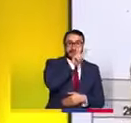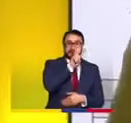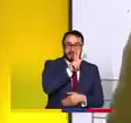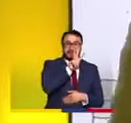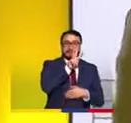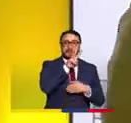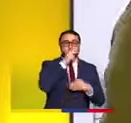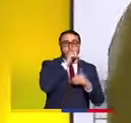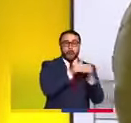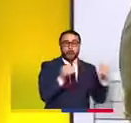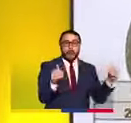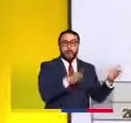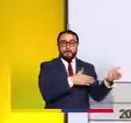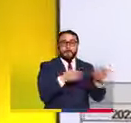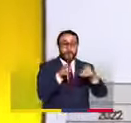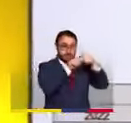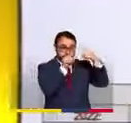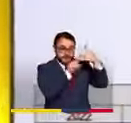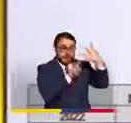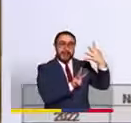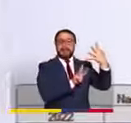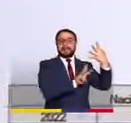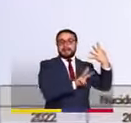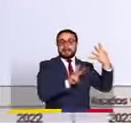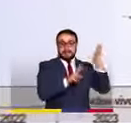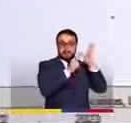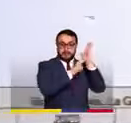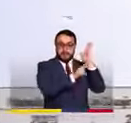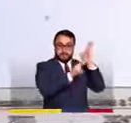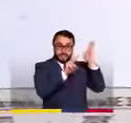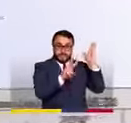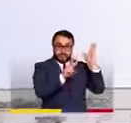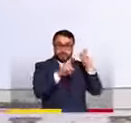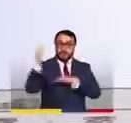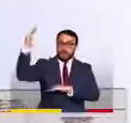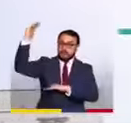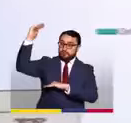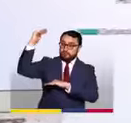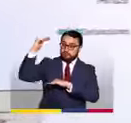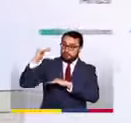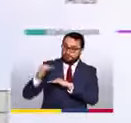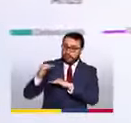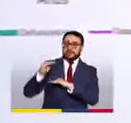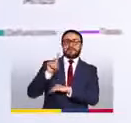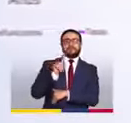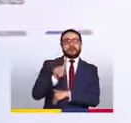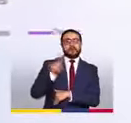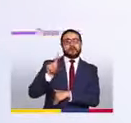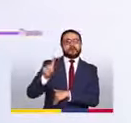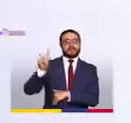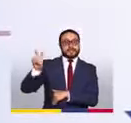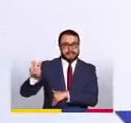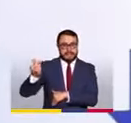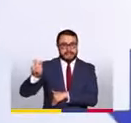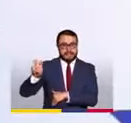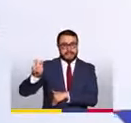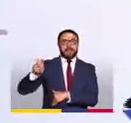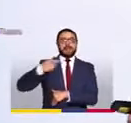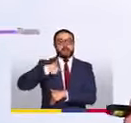semana 33, 2022, hemos reducido hasta 117, y yo estoy